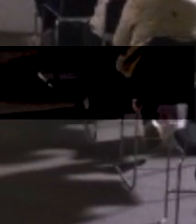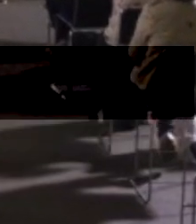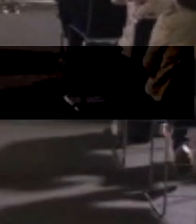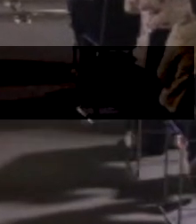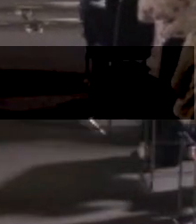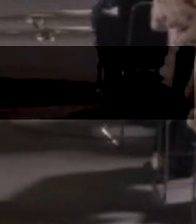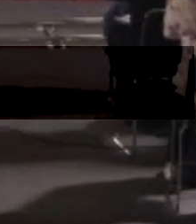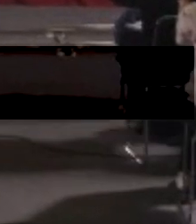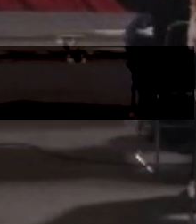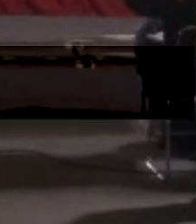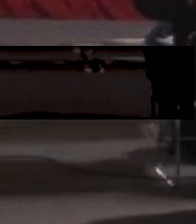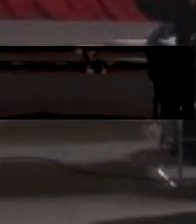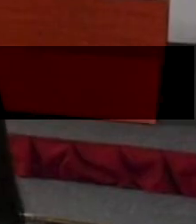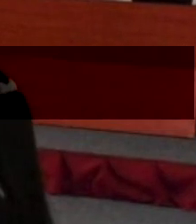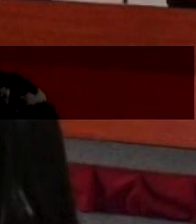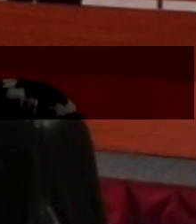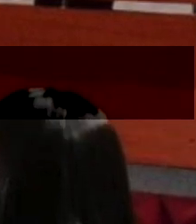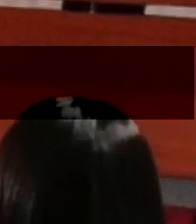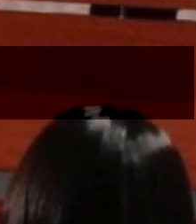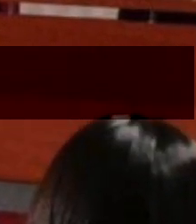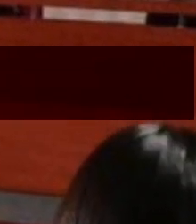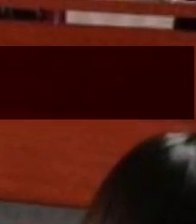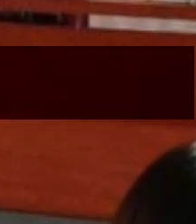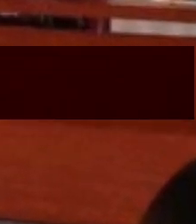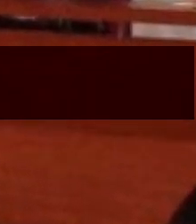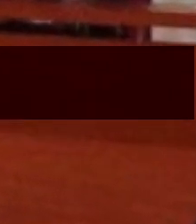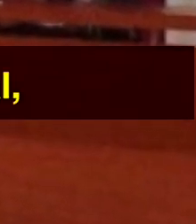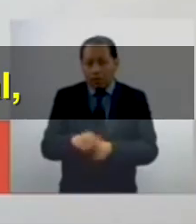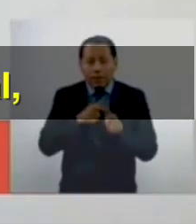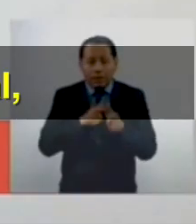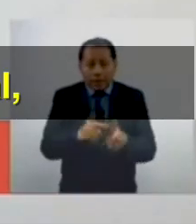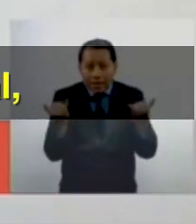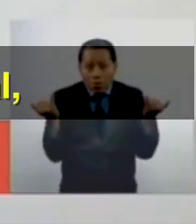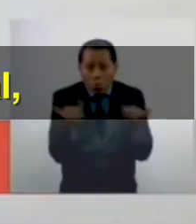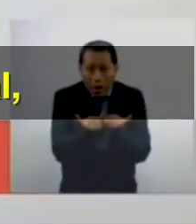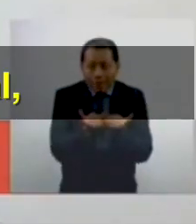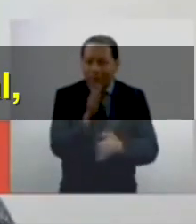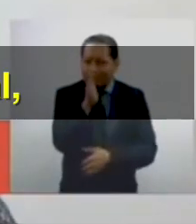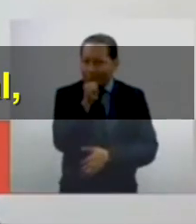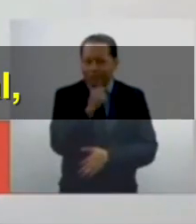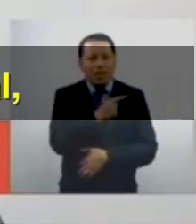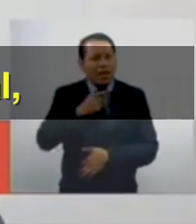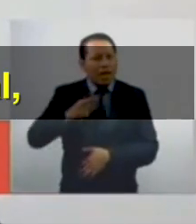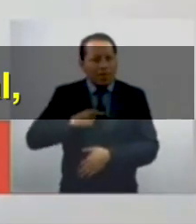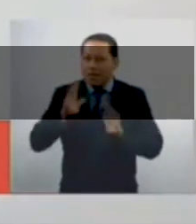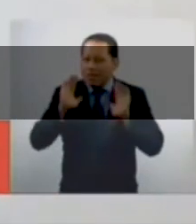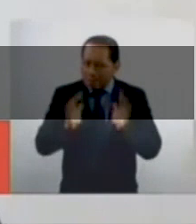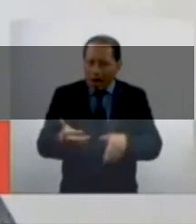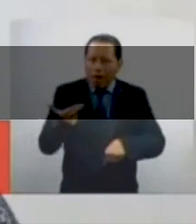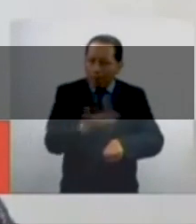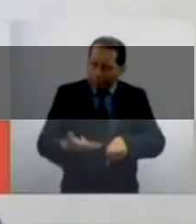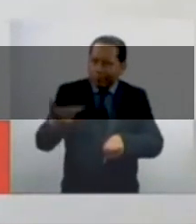un responsable que sepa de estrategia, no de contención solamente. Tenemos que tener una estrategia